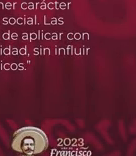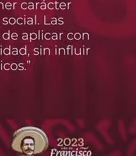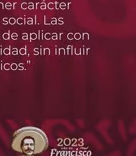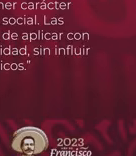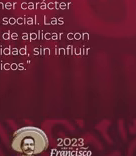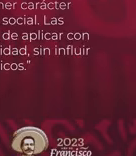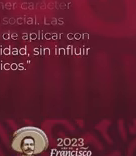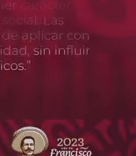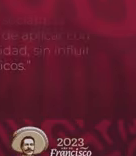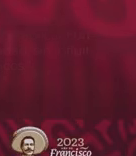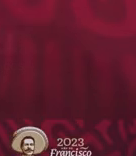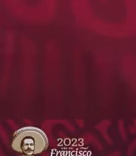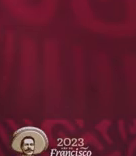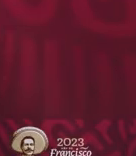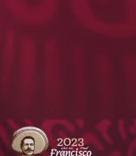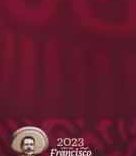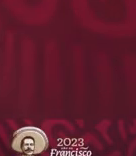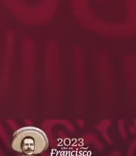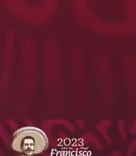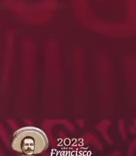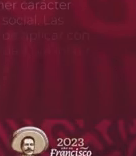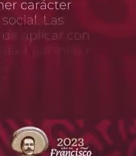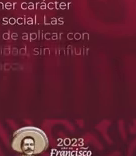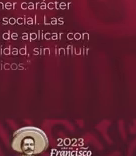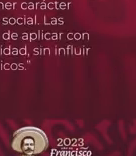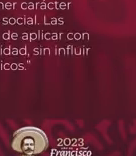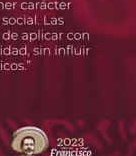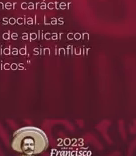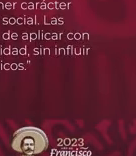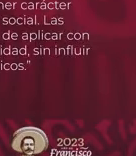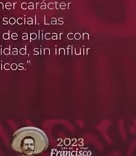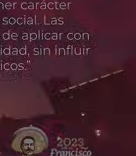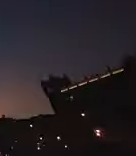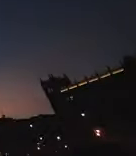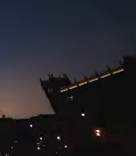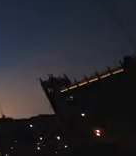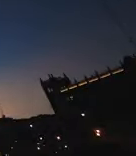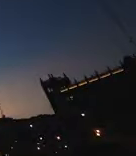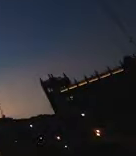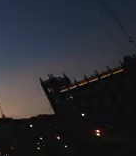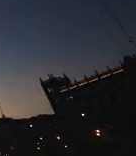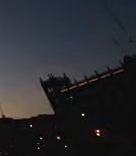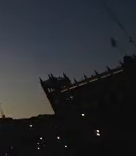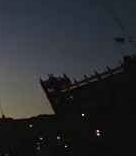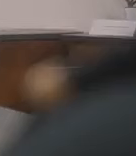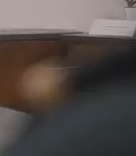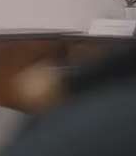Instituto Nacional Electoral. En cumplimiento al acuerdo AC.